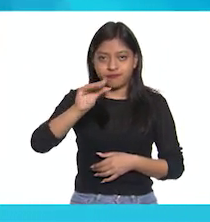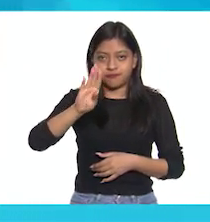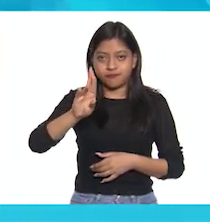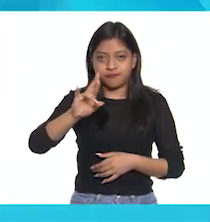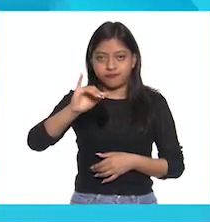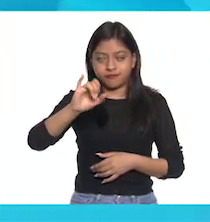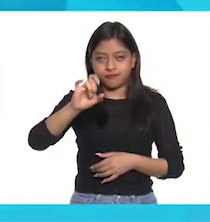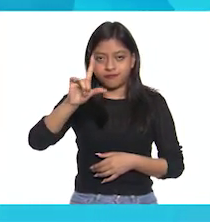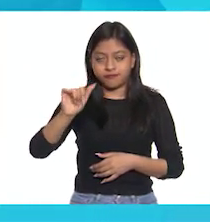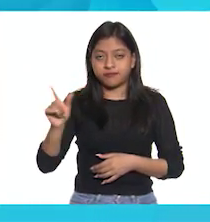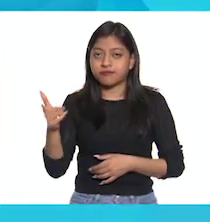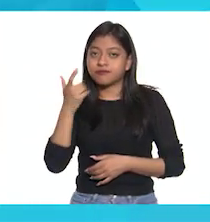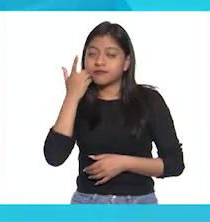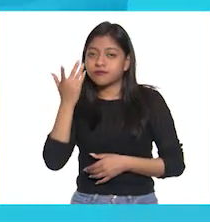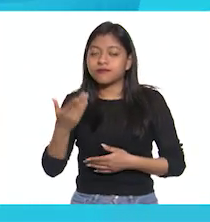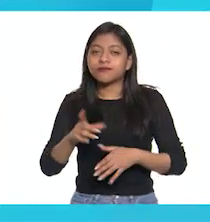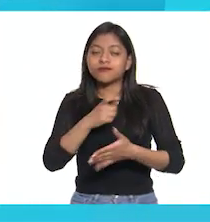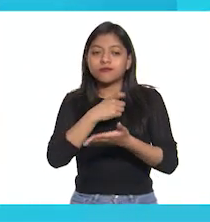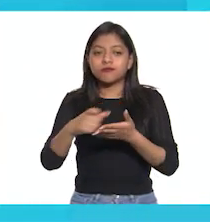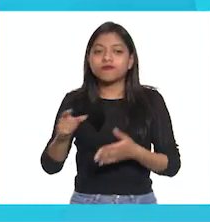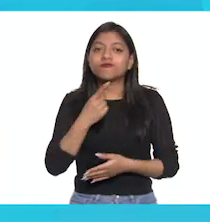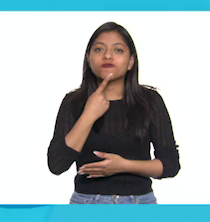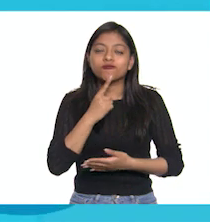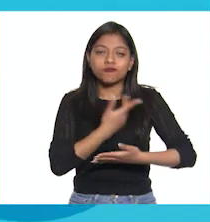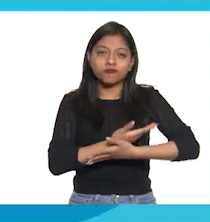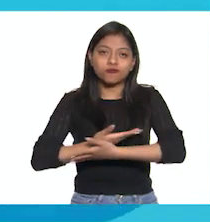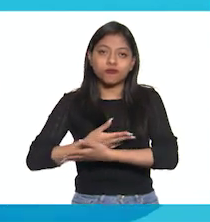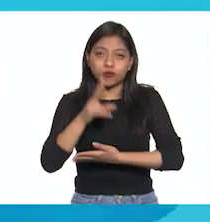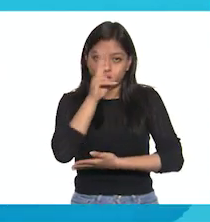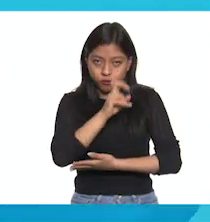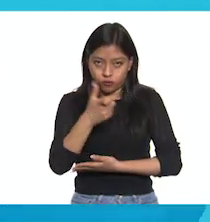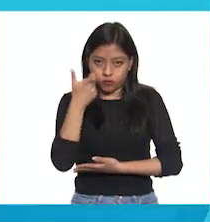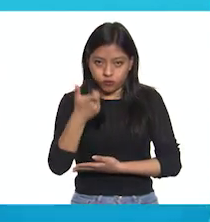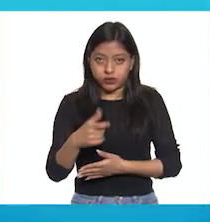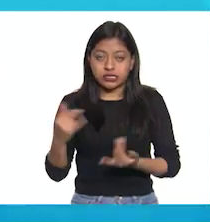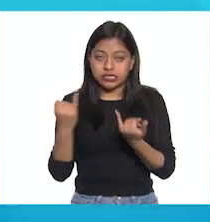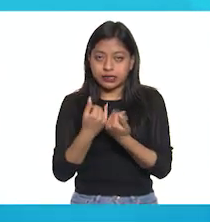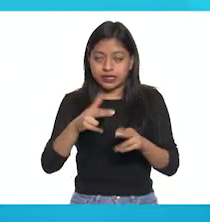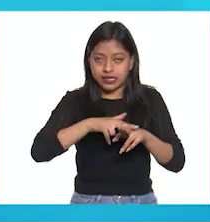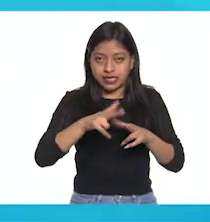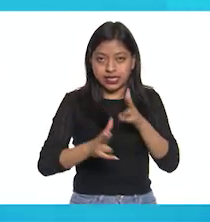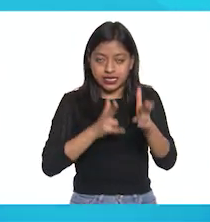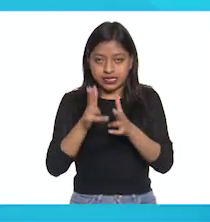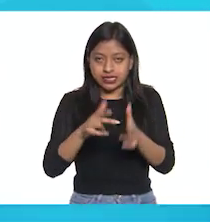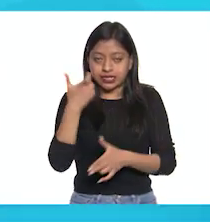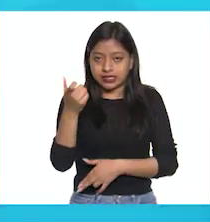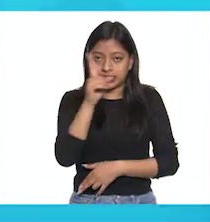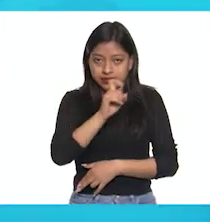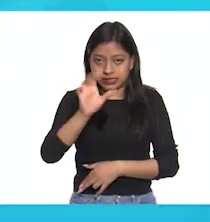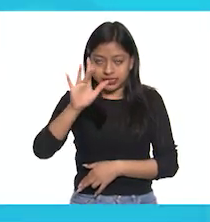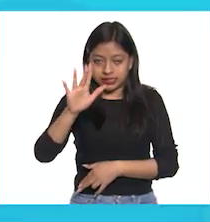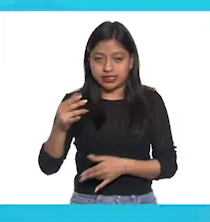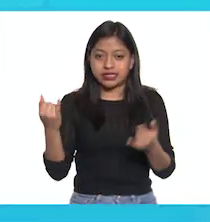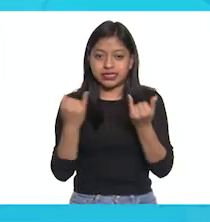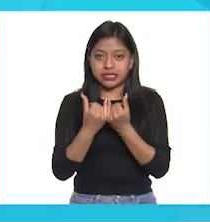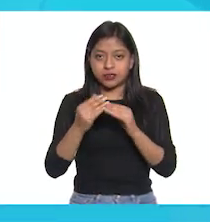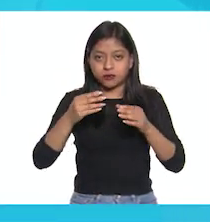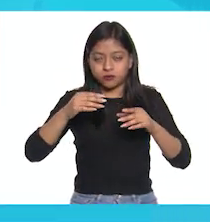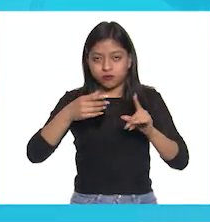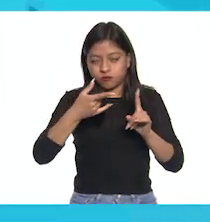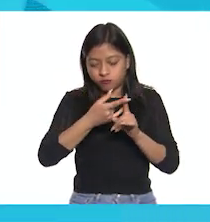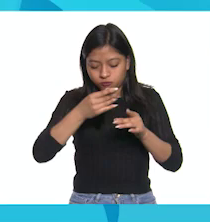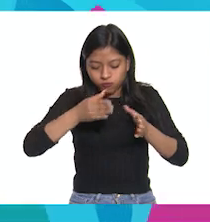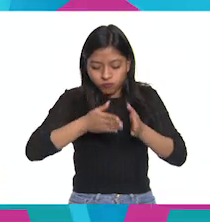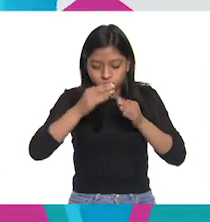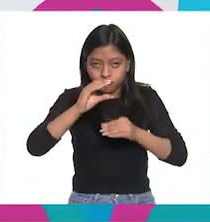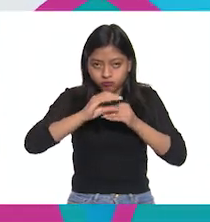quiere comprar una muñeca que cuesta 200 pesos, un trenecito que cuesta 150 y unos cubos que